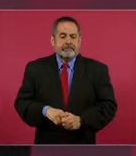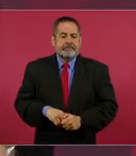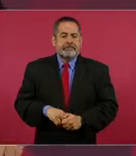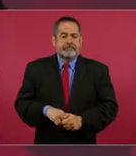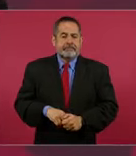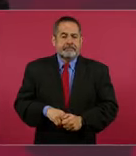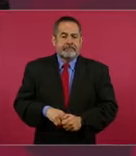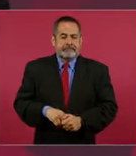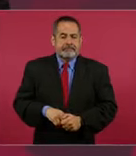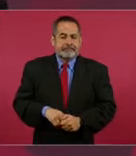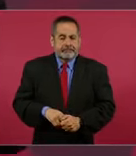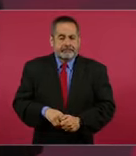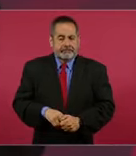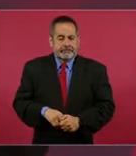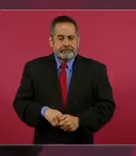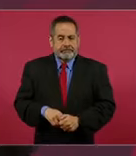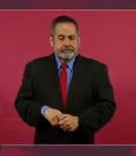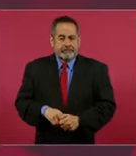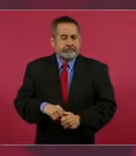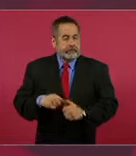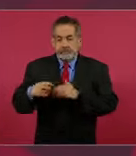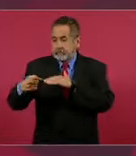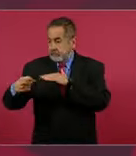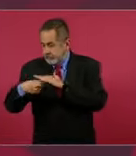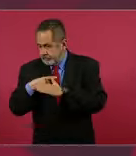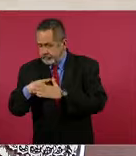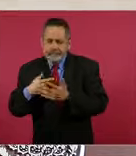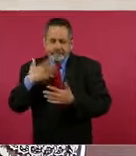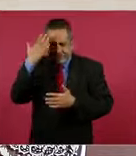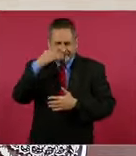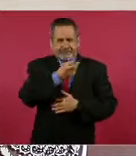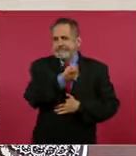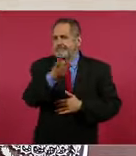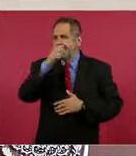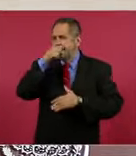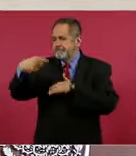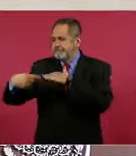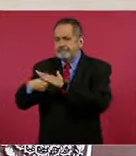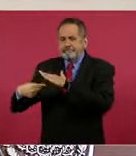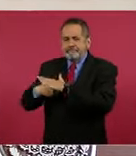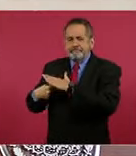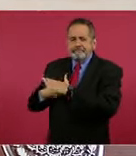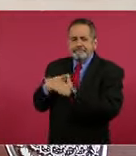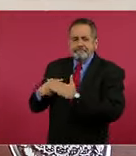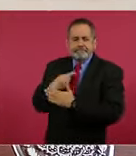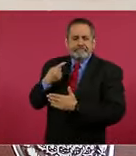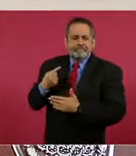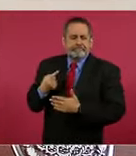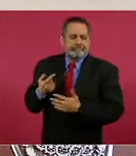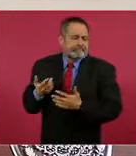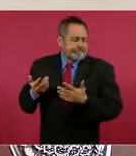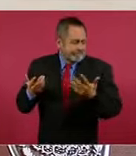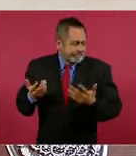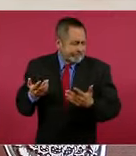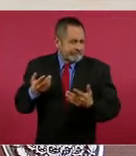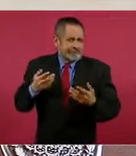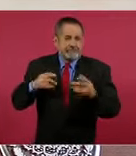Yo me enteré porque yo me entero, pues, de todo. Aquí vienen de todo el país